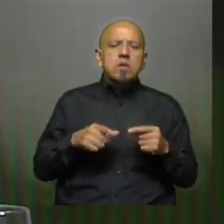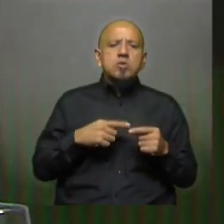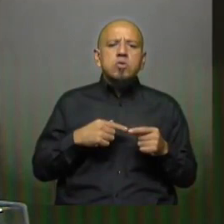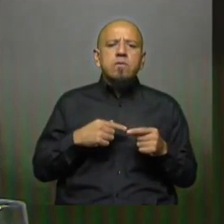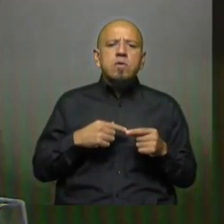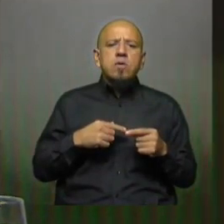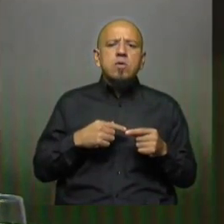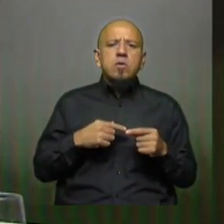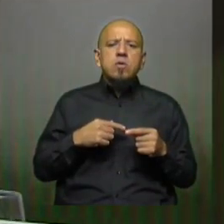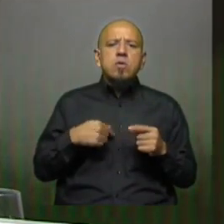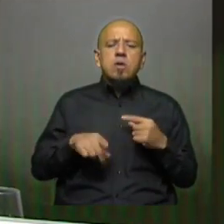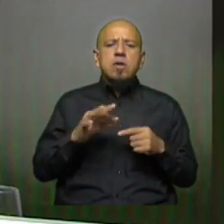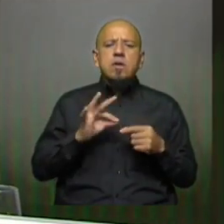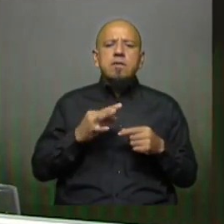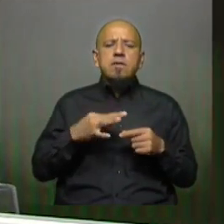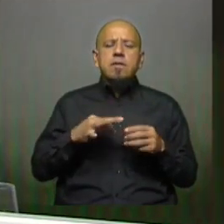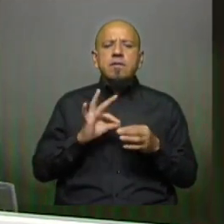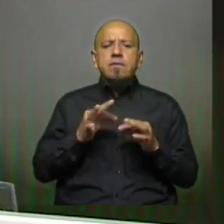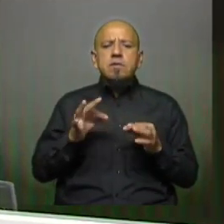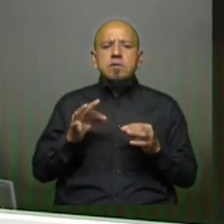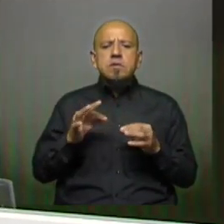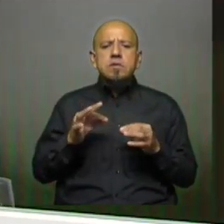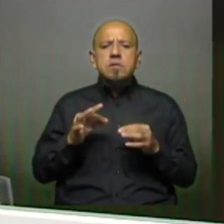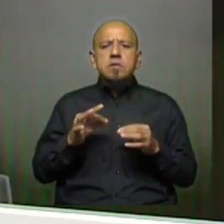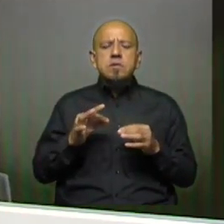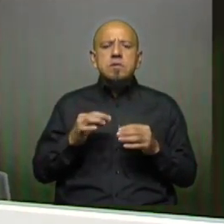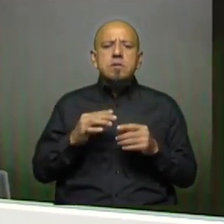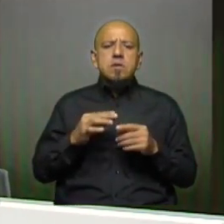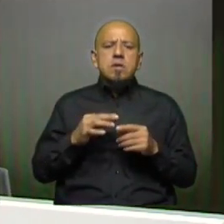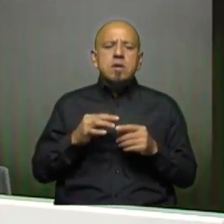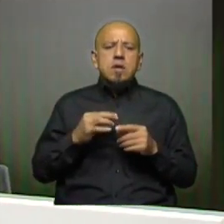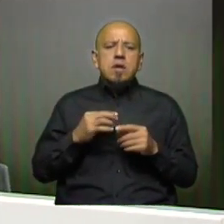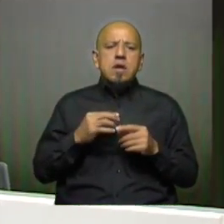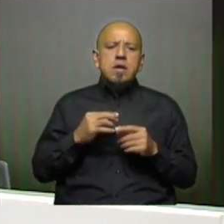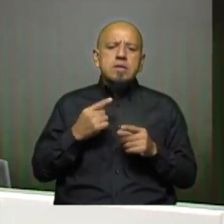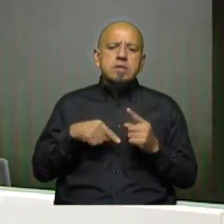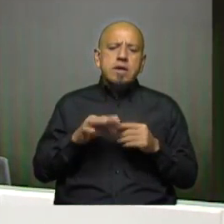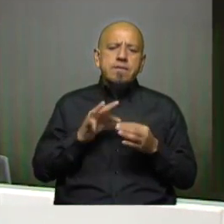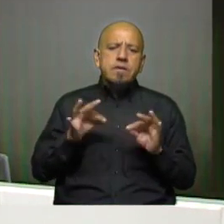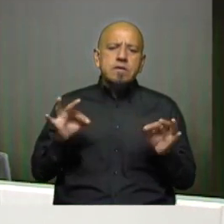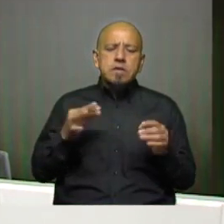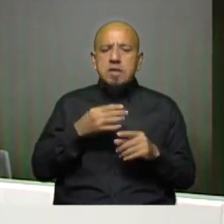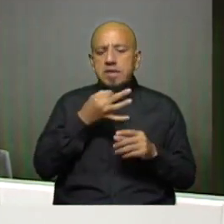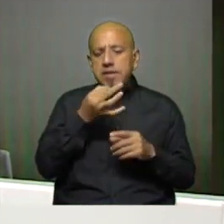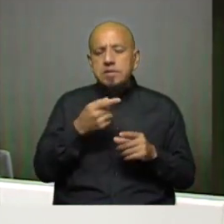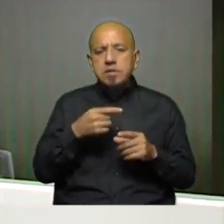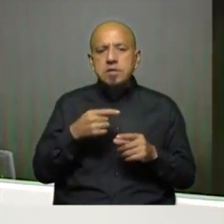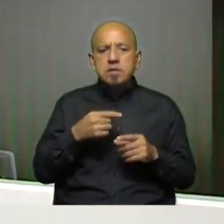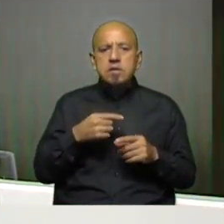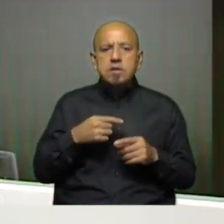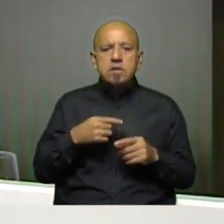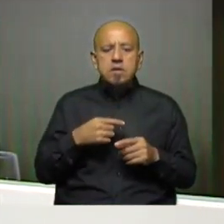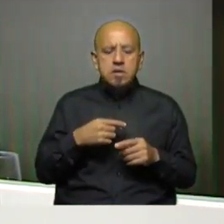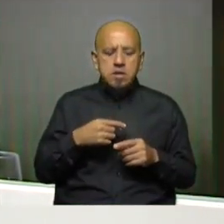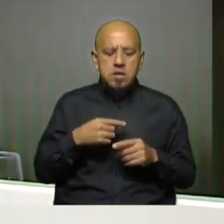capítulo mucho más rico que la simple frase, sino encontrar esa niña que, en definitiva, ella lo dice y profundiza mucho sobre eso, que nunca supimos si